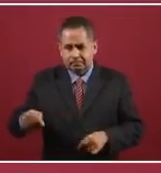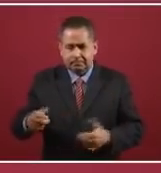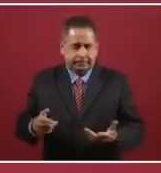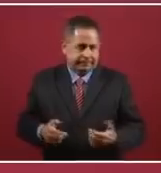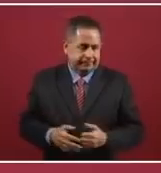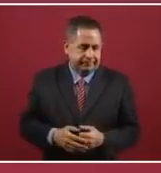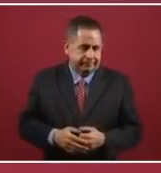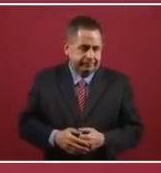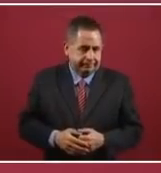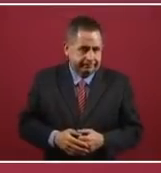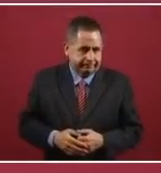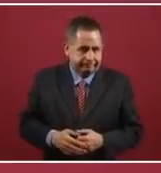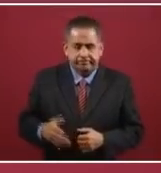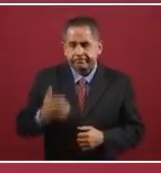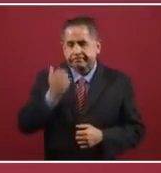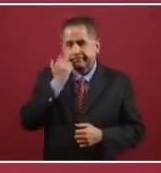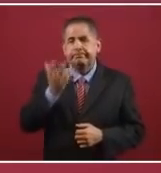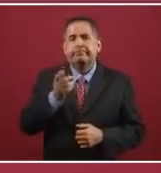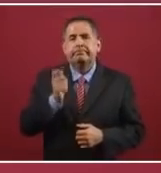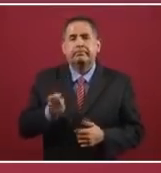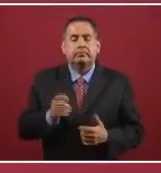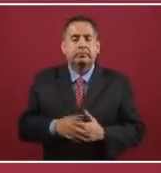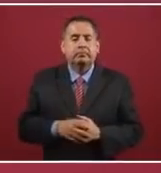Entonces, lo que queremos es